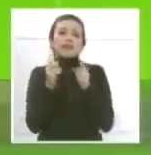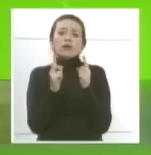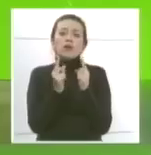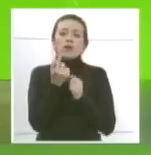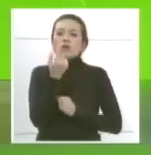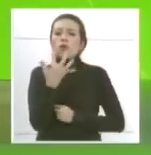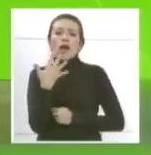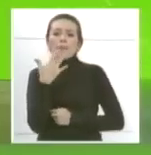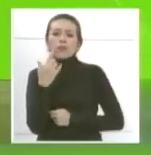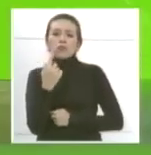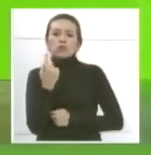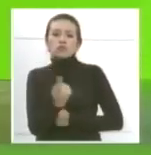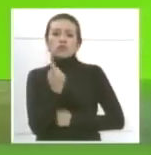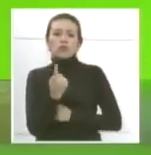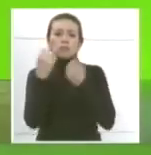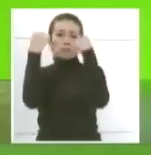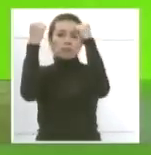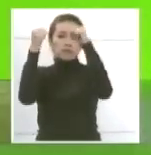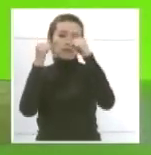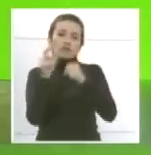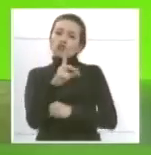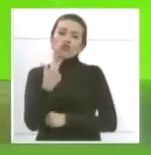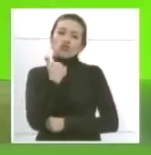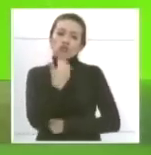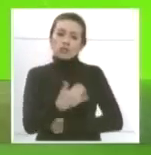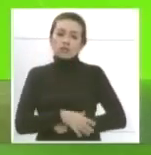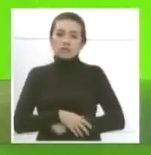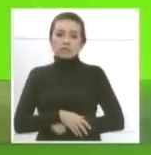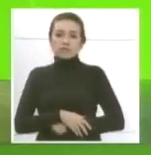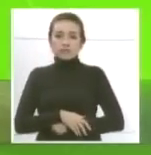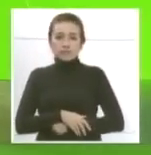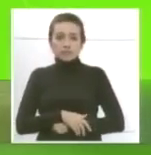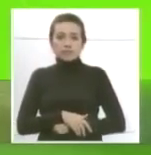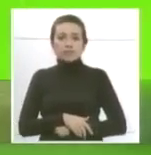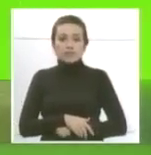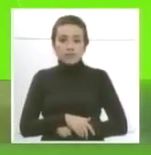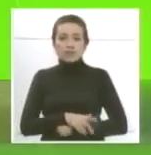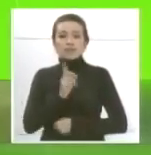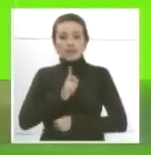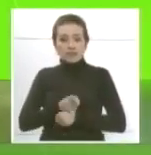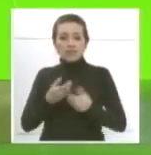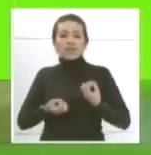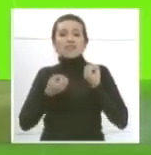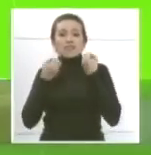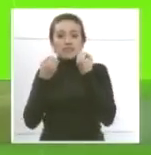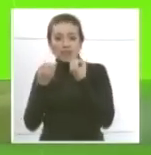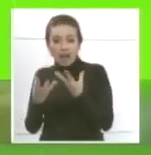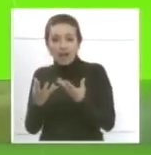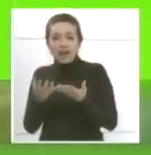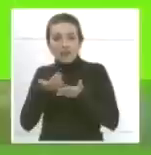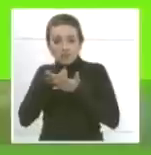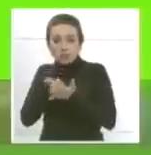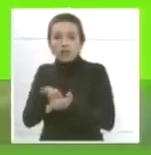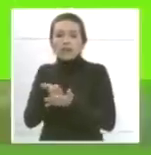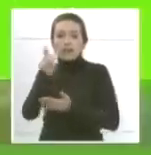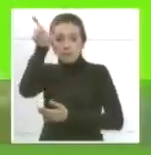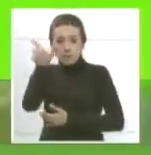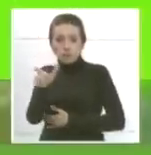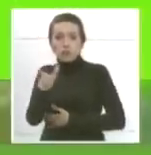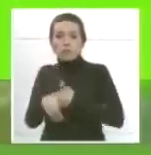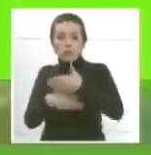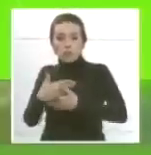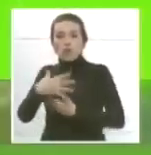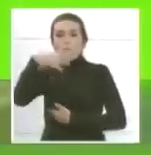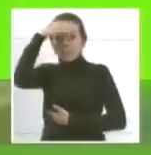de rehabilitación? En recapacitar, en rehabilitar el sistema músculoesquelético de la persona. Y